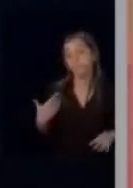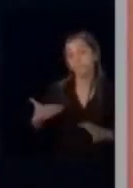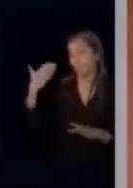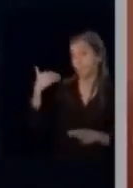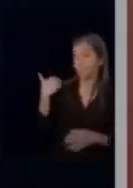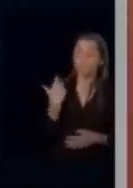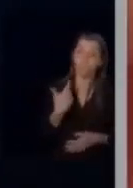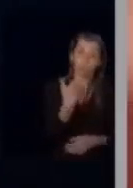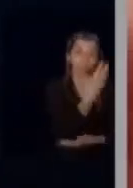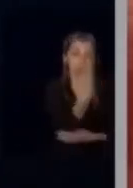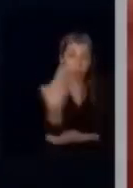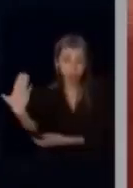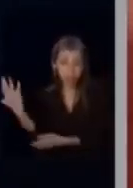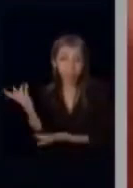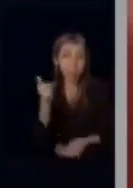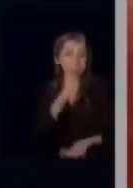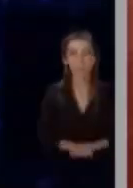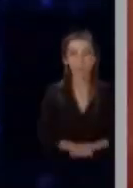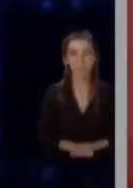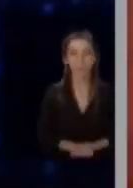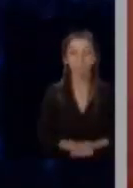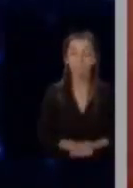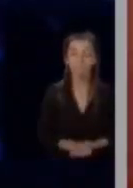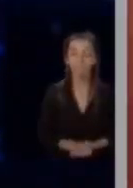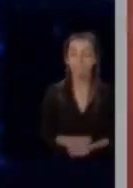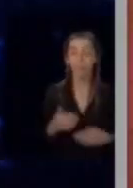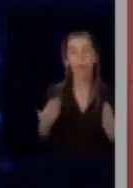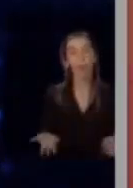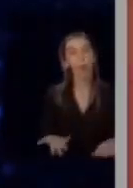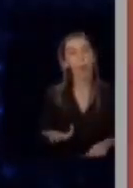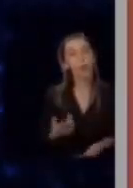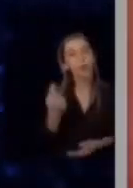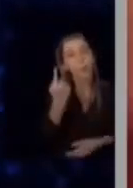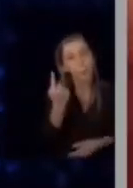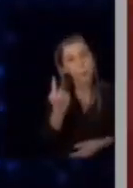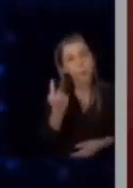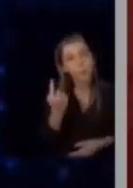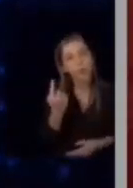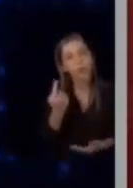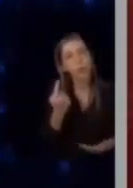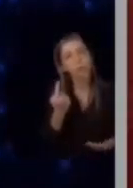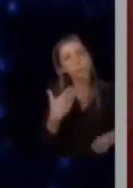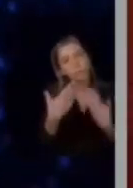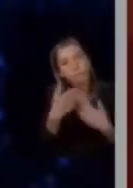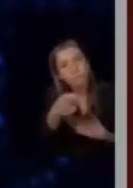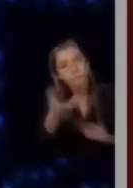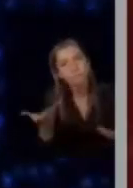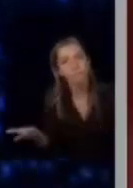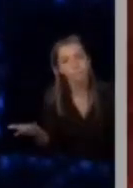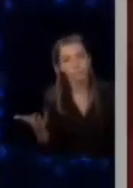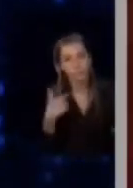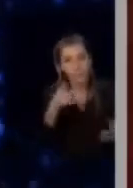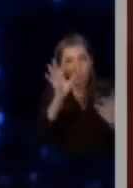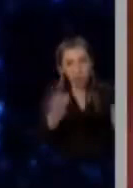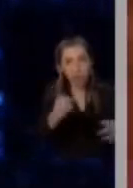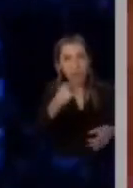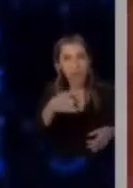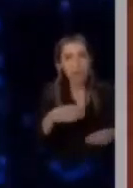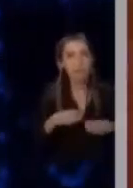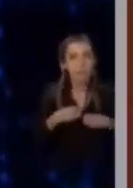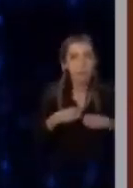apuestan a ese sector. Y me parece que el mismo Urnequian, por ejemplo, pone en duda el apoyo a Milei, va y